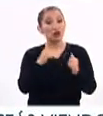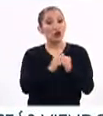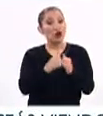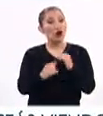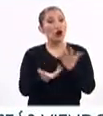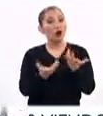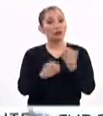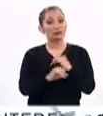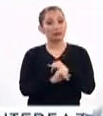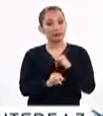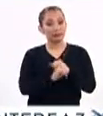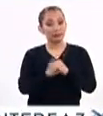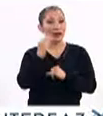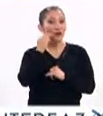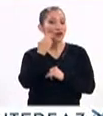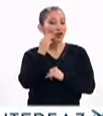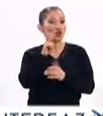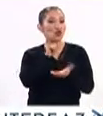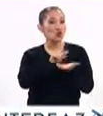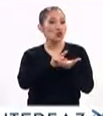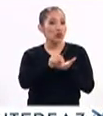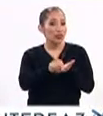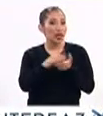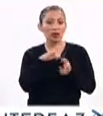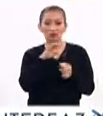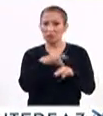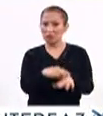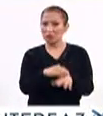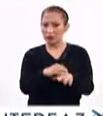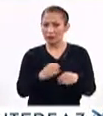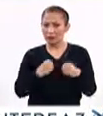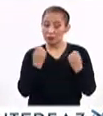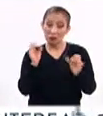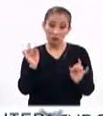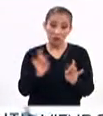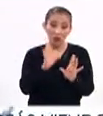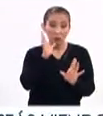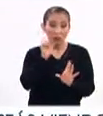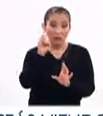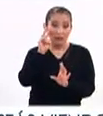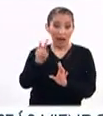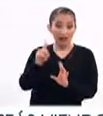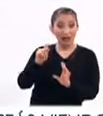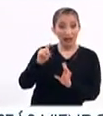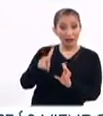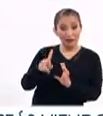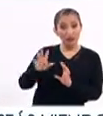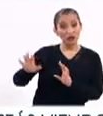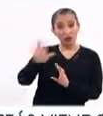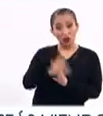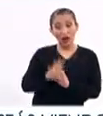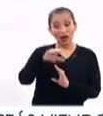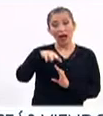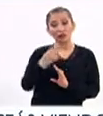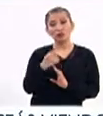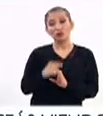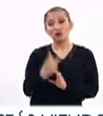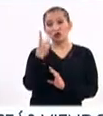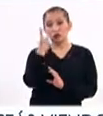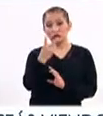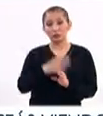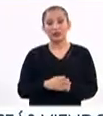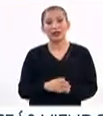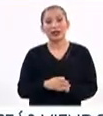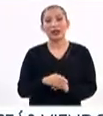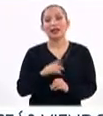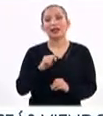de las cuentas de Facebook y Twitter, completamente en vivo, por si no nos pueden ver. Por el canal 14.2